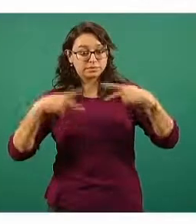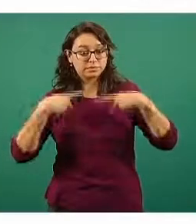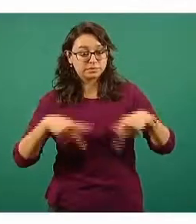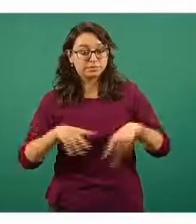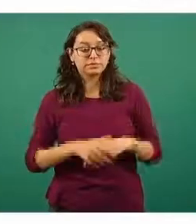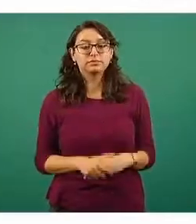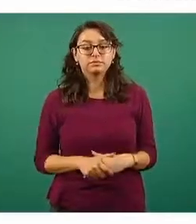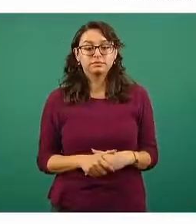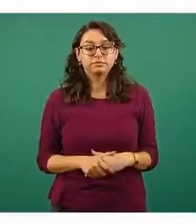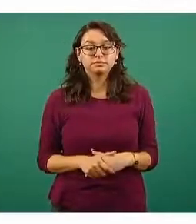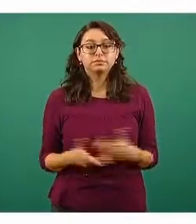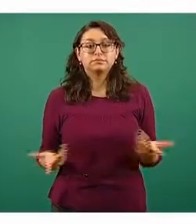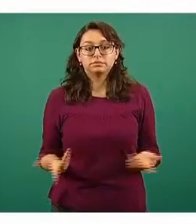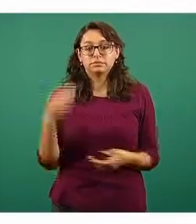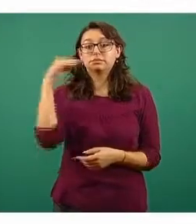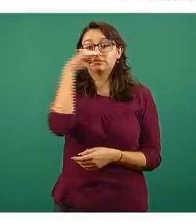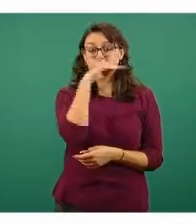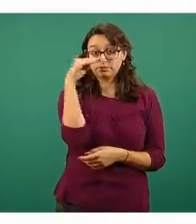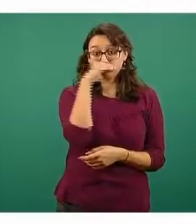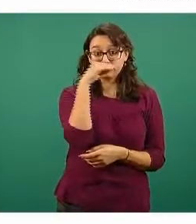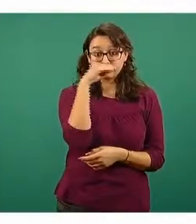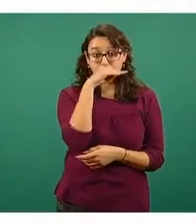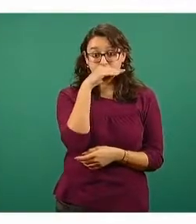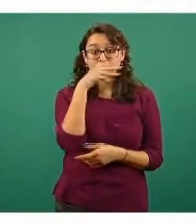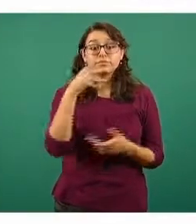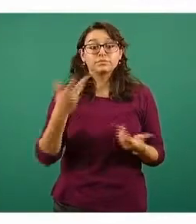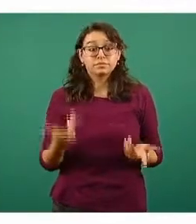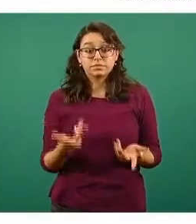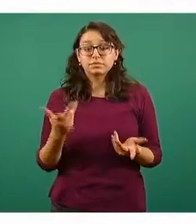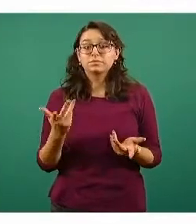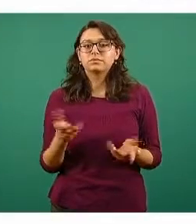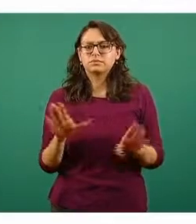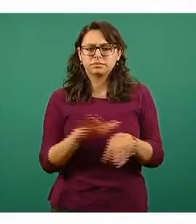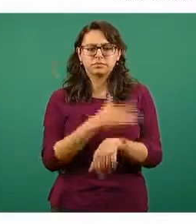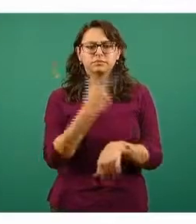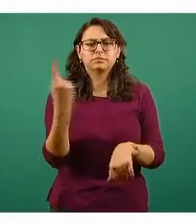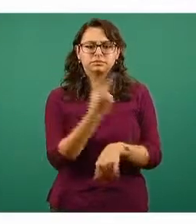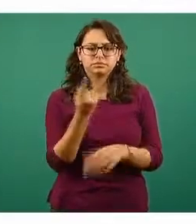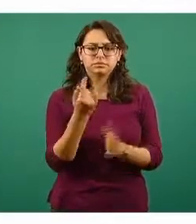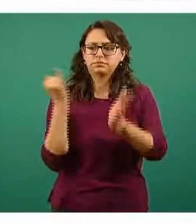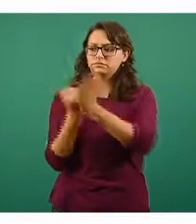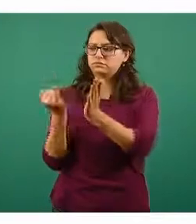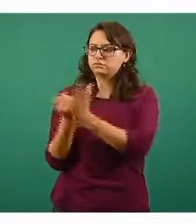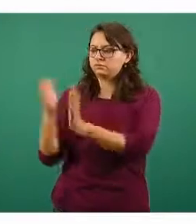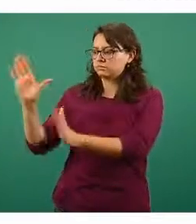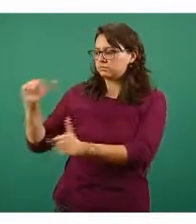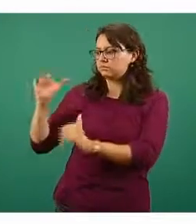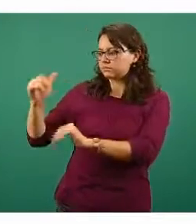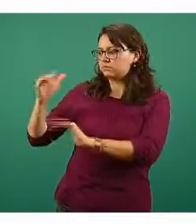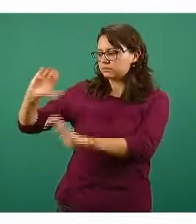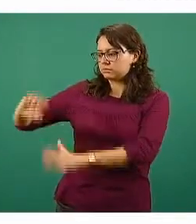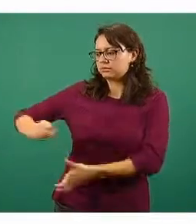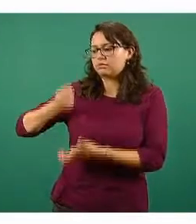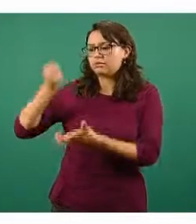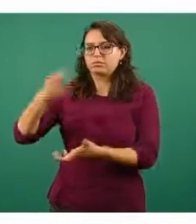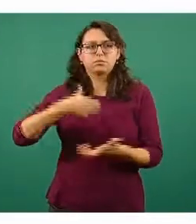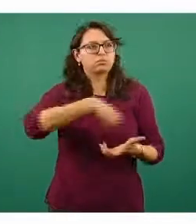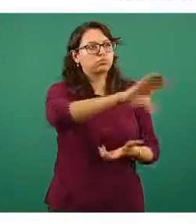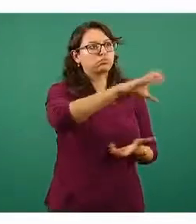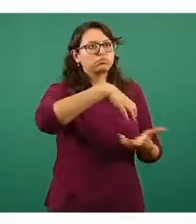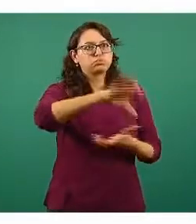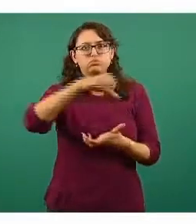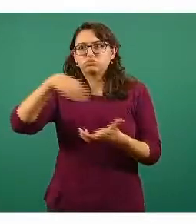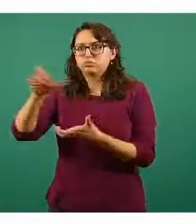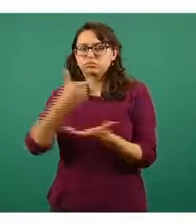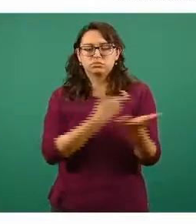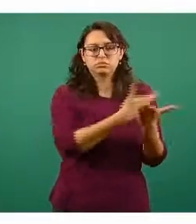que es un programa gratuito, es un programa que se financia con los recursos del Tesoro Nacional, no está ligado a ninguna acción